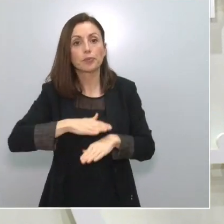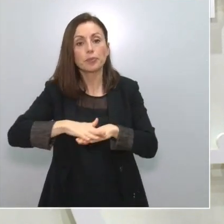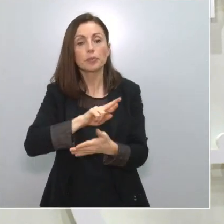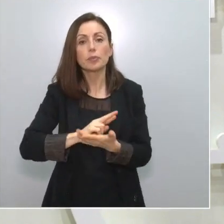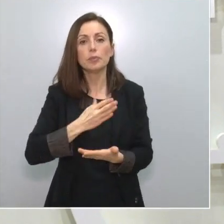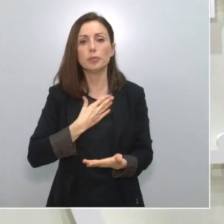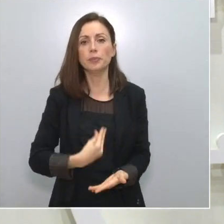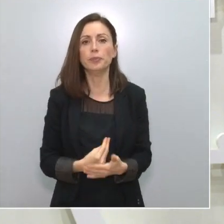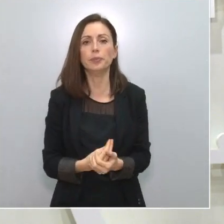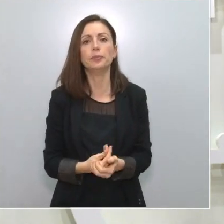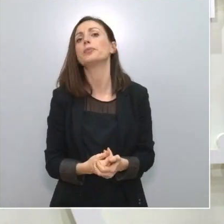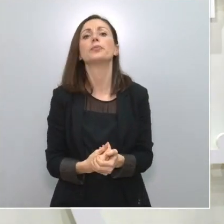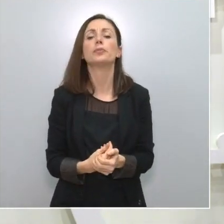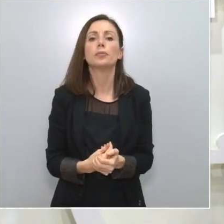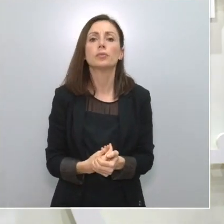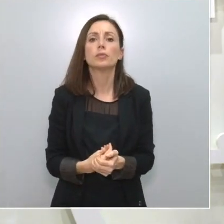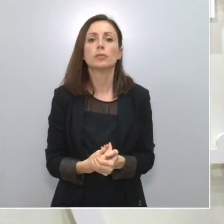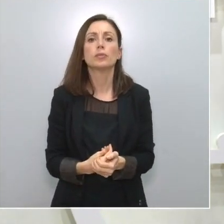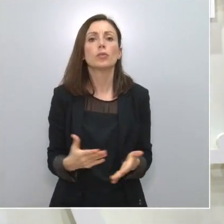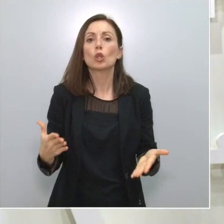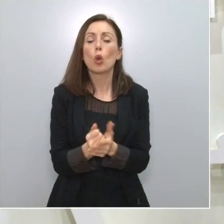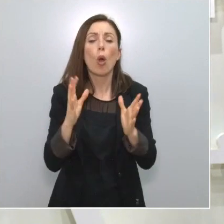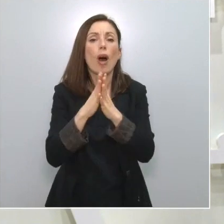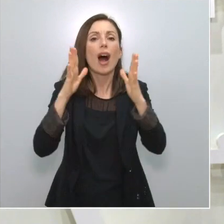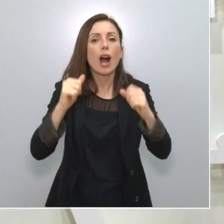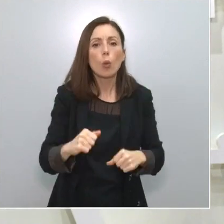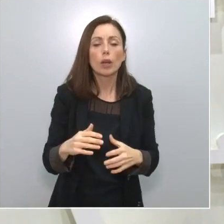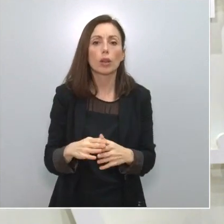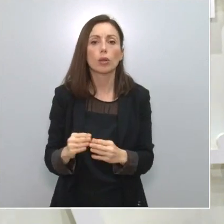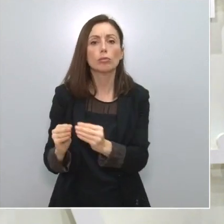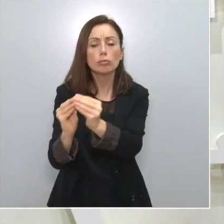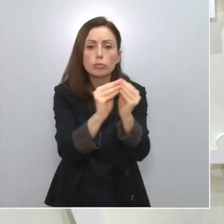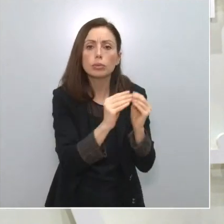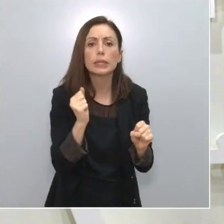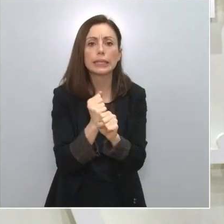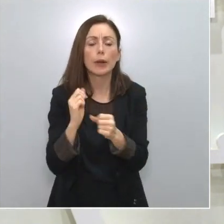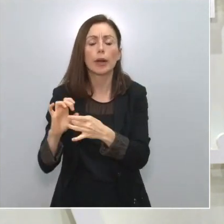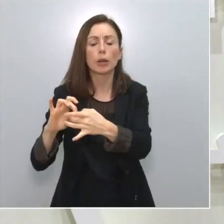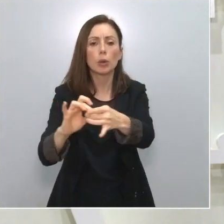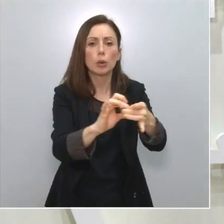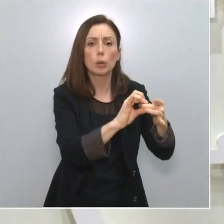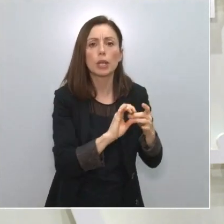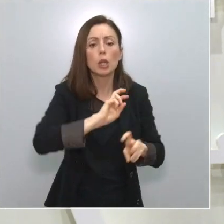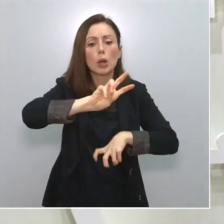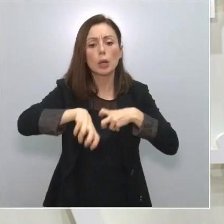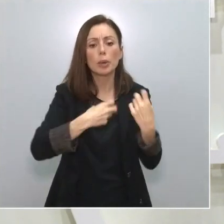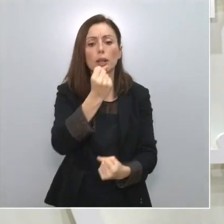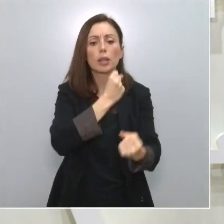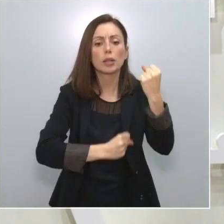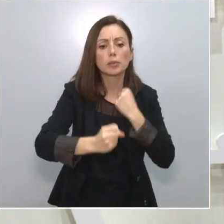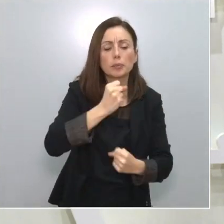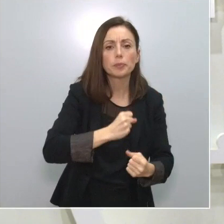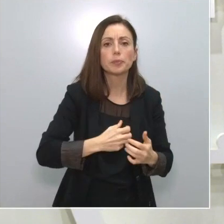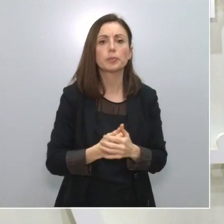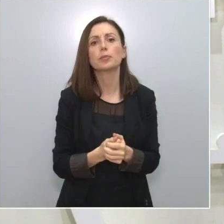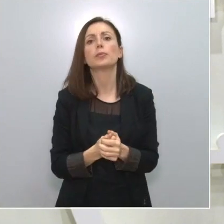de Murcia, todo aquello que suponga acuerdo, consenso, trabajo en común, recuperación económica, ayudar a